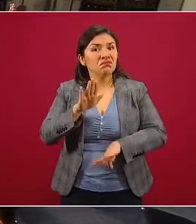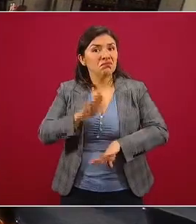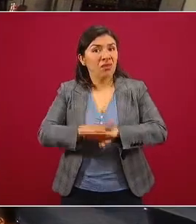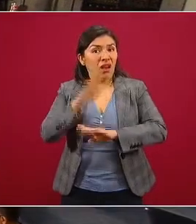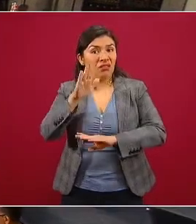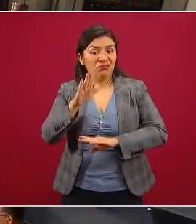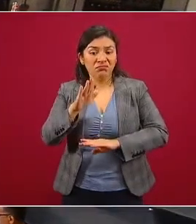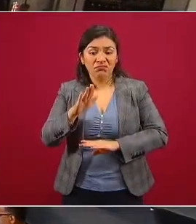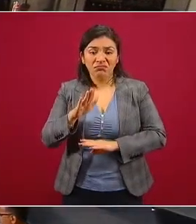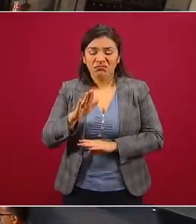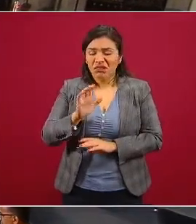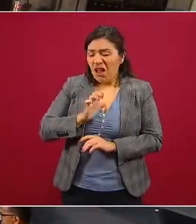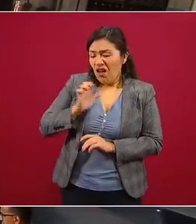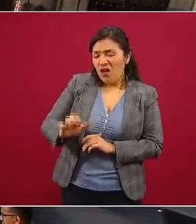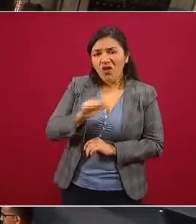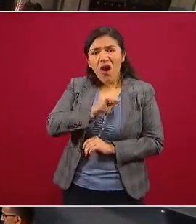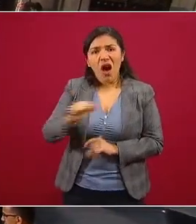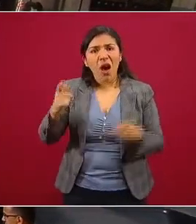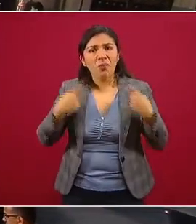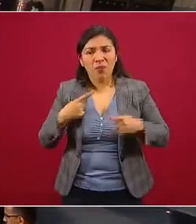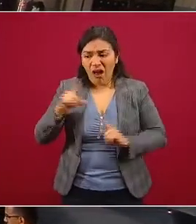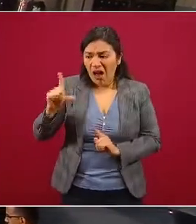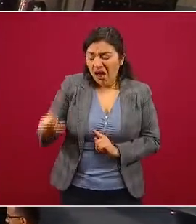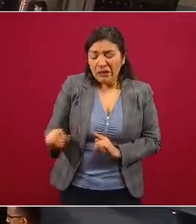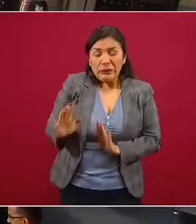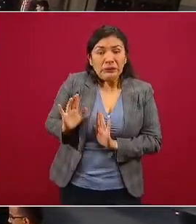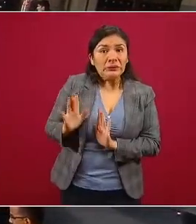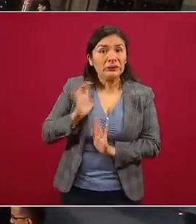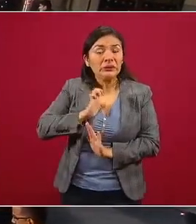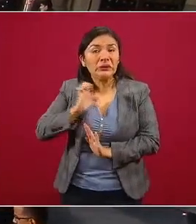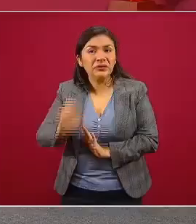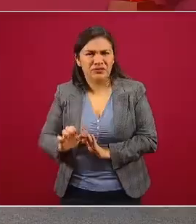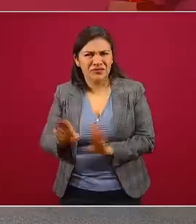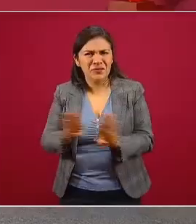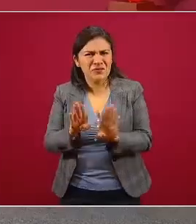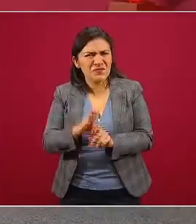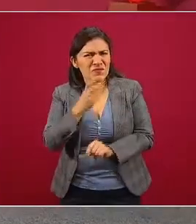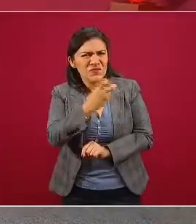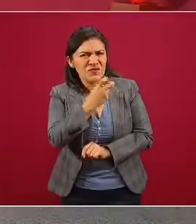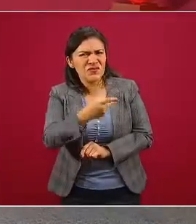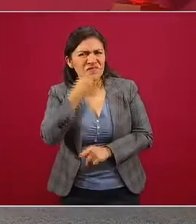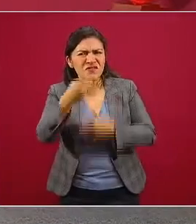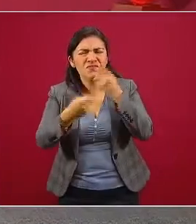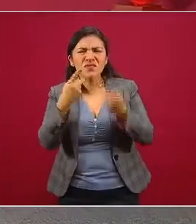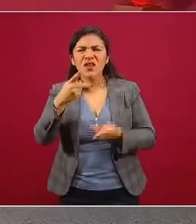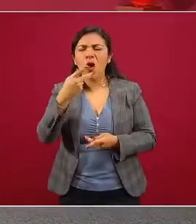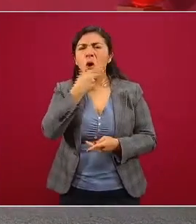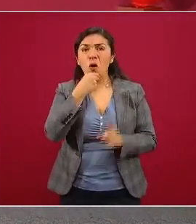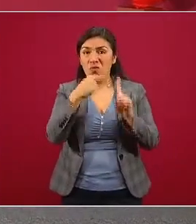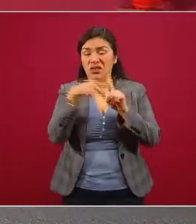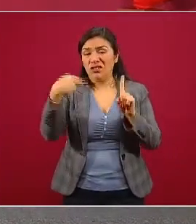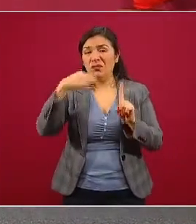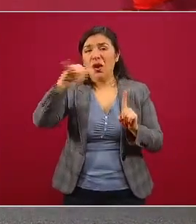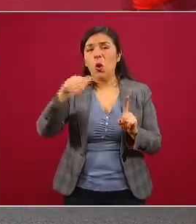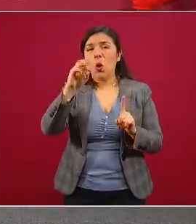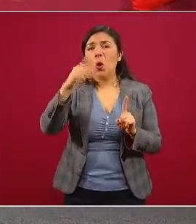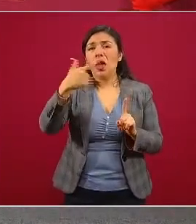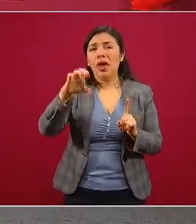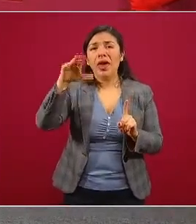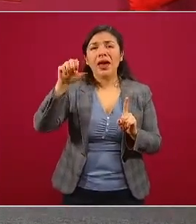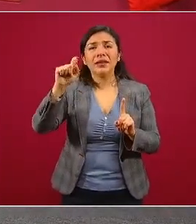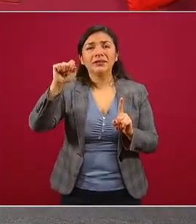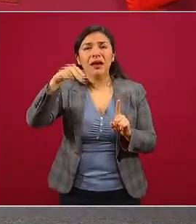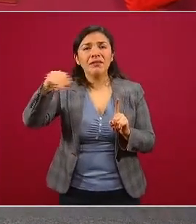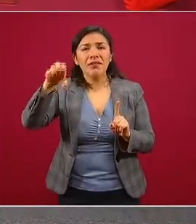clasistas, muy racistas. Yo recuerdo que cuando ese comentario de Jorge Castañeda, en las